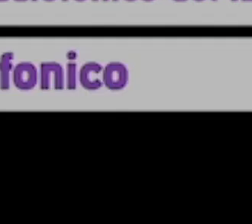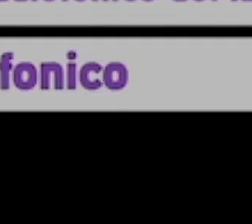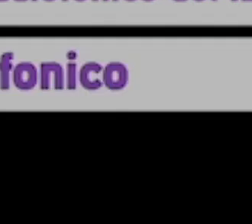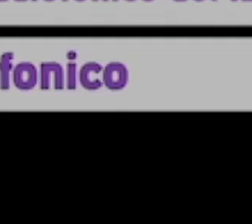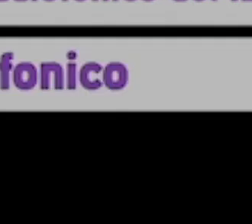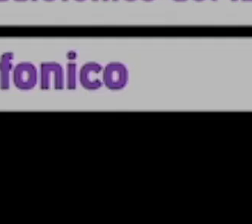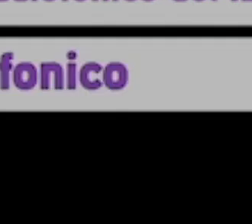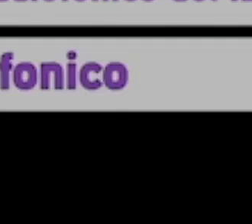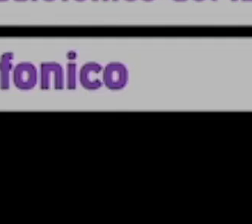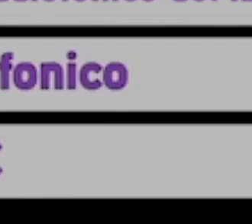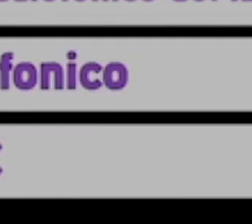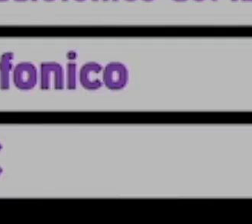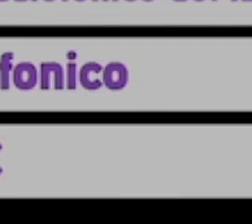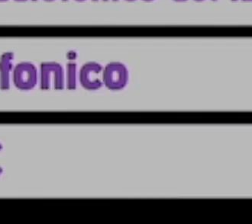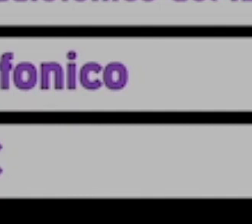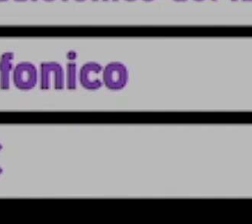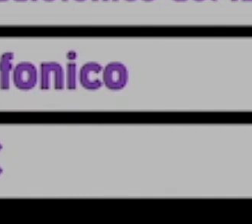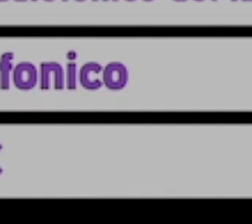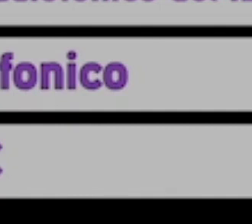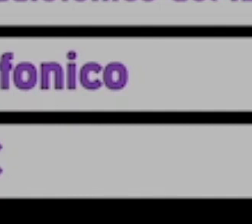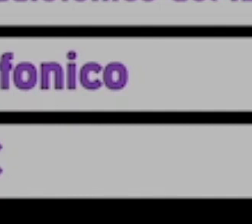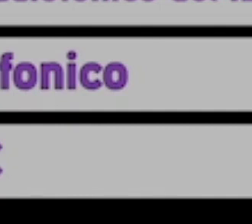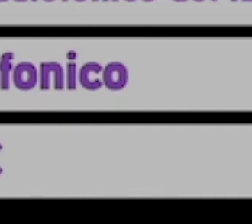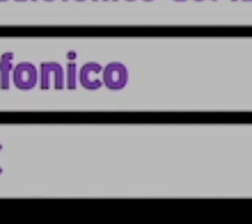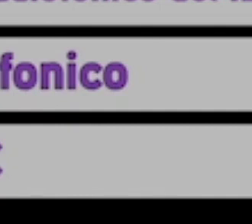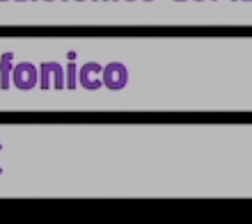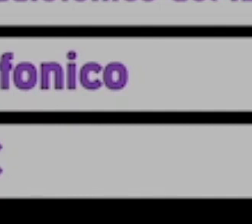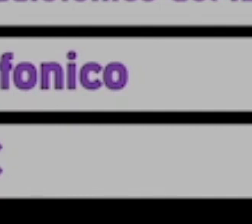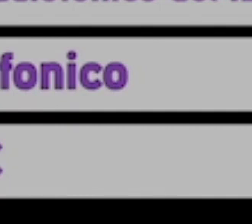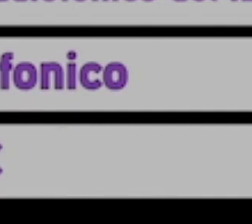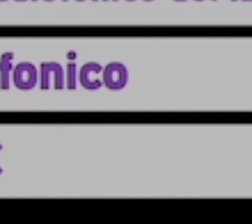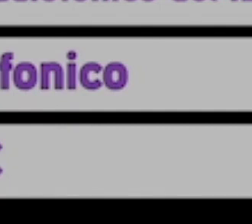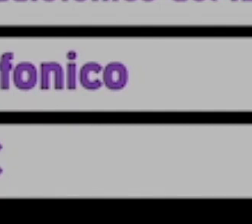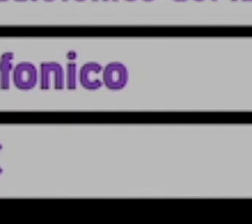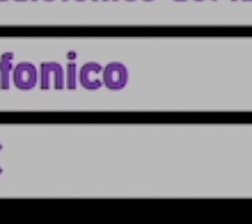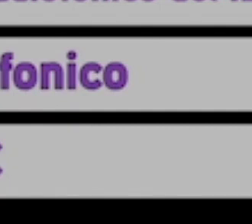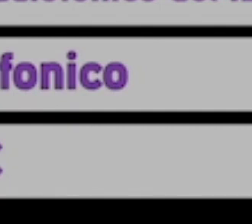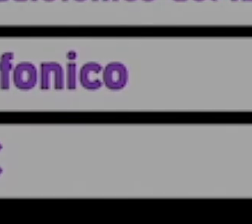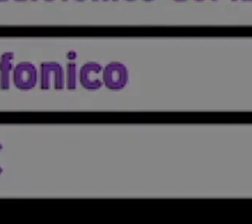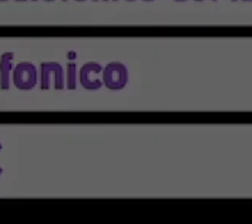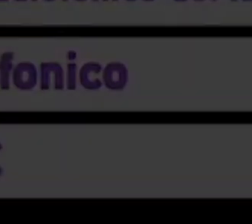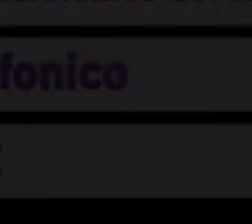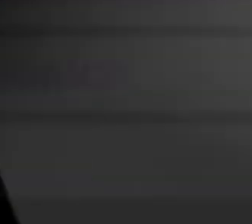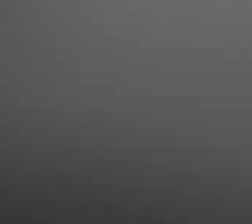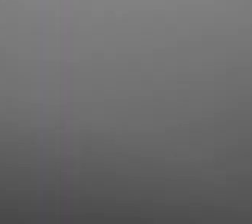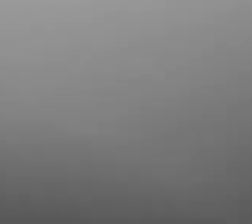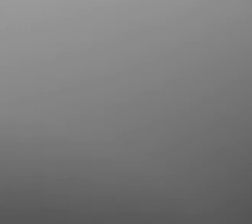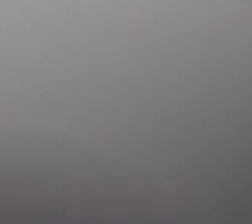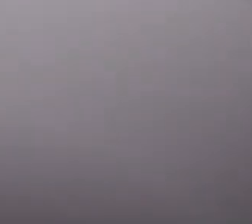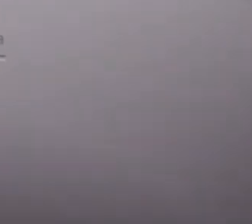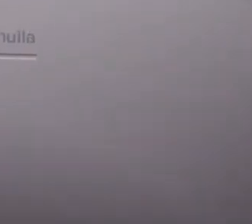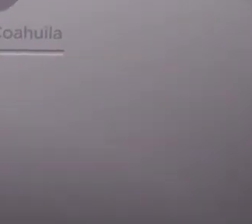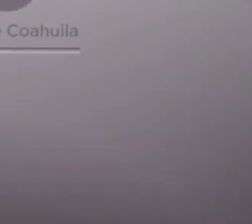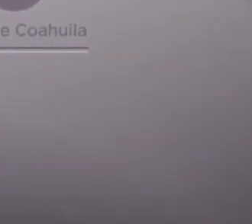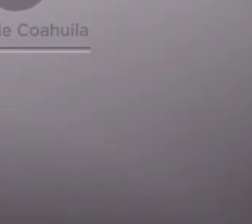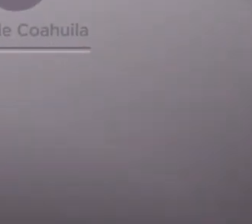programa-radiofónico, y en Twitter, laurna-IEC. Queremos tener comunicación con usted. Pásenla muy bien. Hasta la próxima semana. Gracias